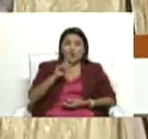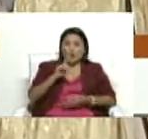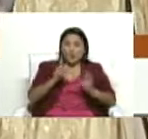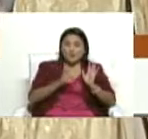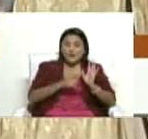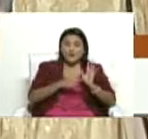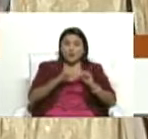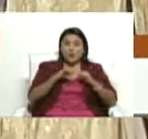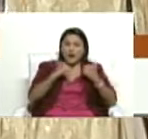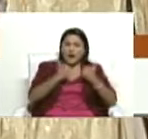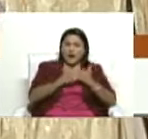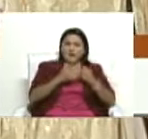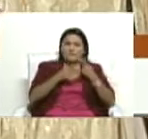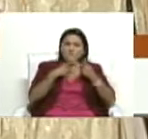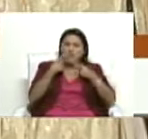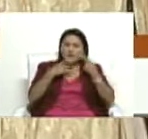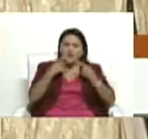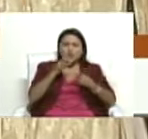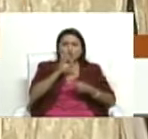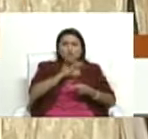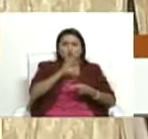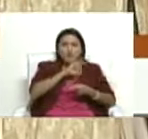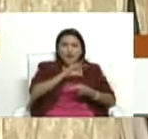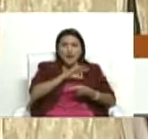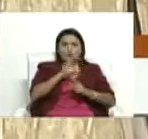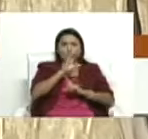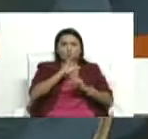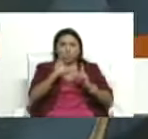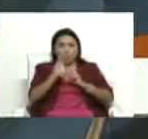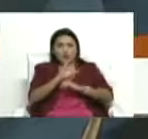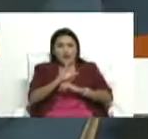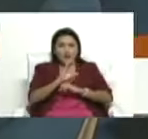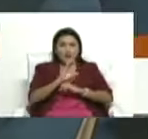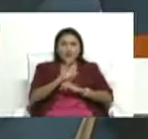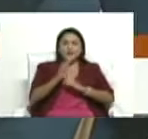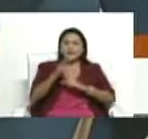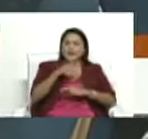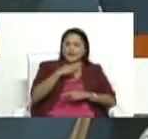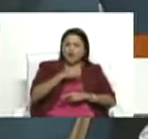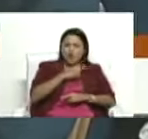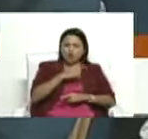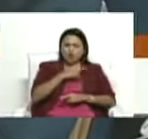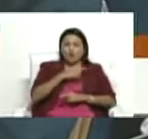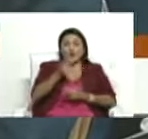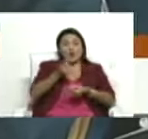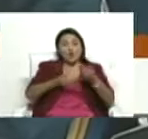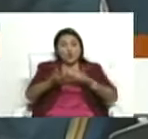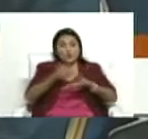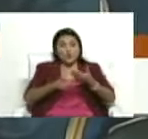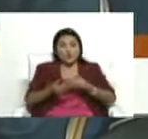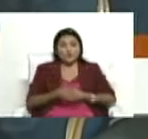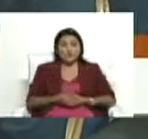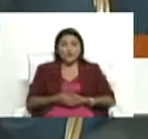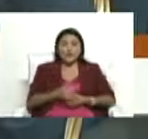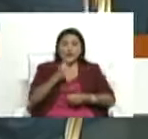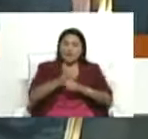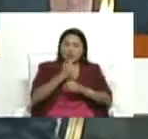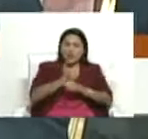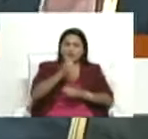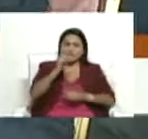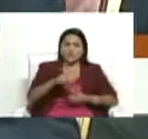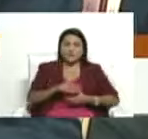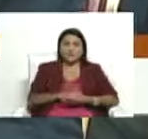ámbitos, político, social, cultural, religioso, económico, laboral.